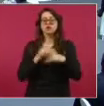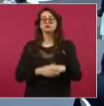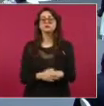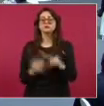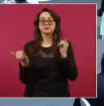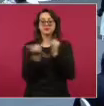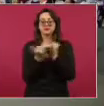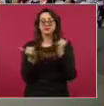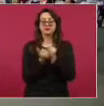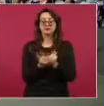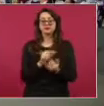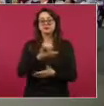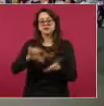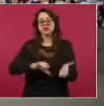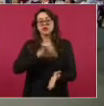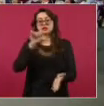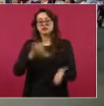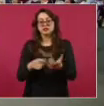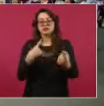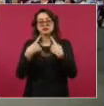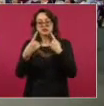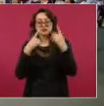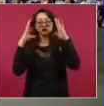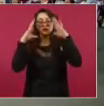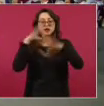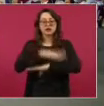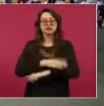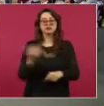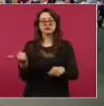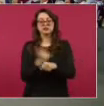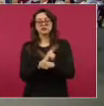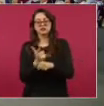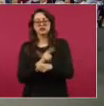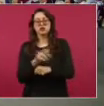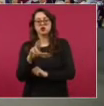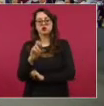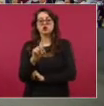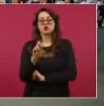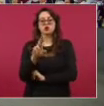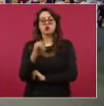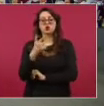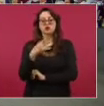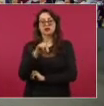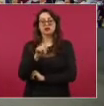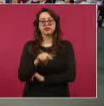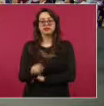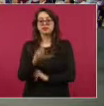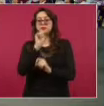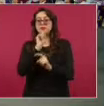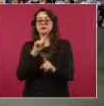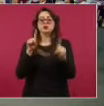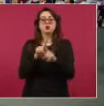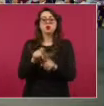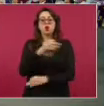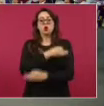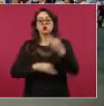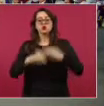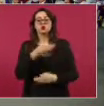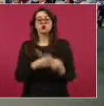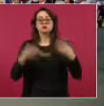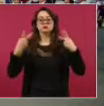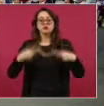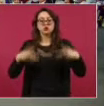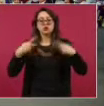Conciliación, licenciado Alfredo Domínguez Marrufo. Saludo a toda la representación obrera